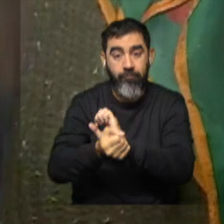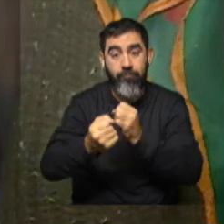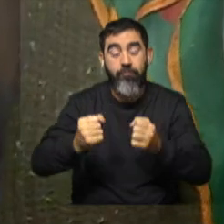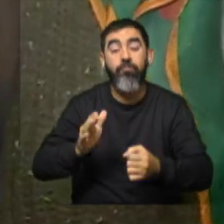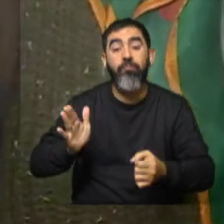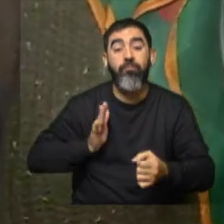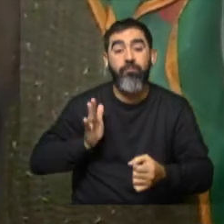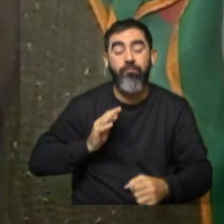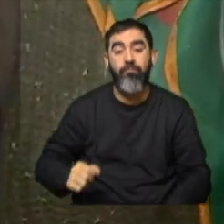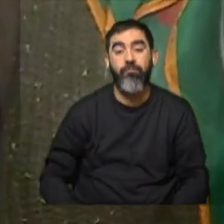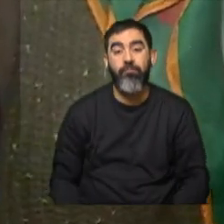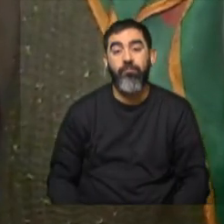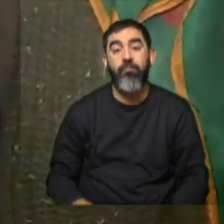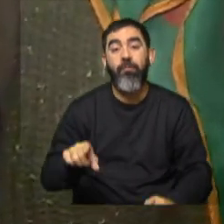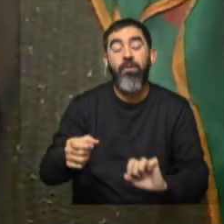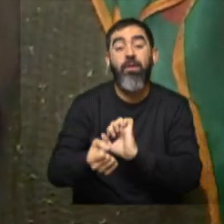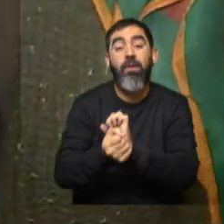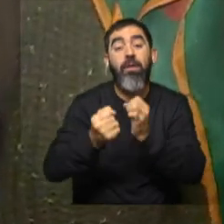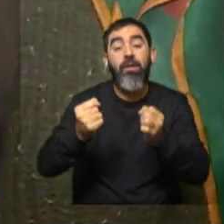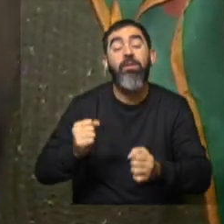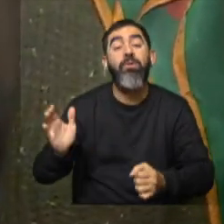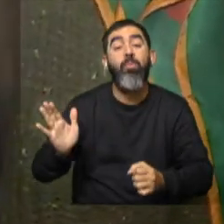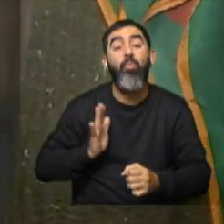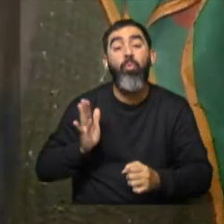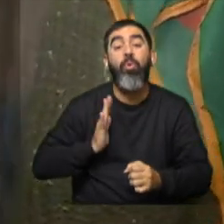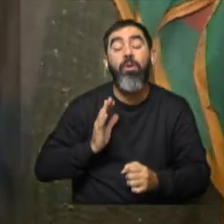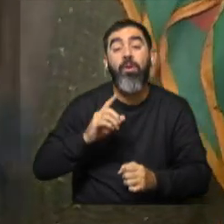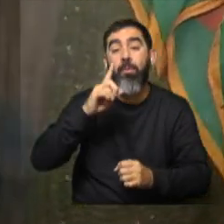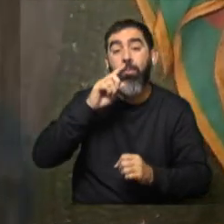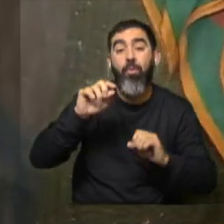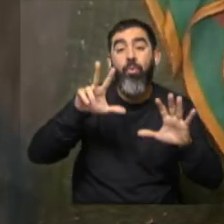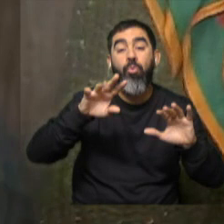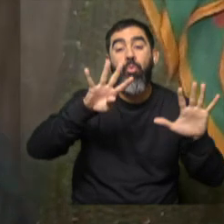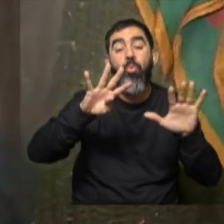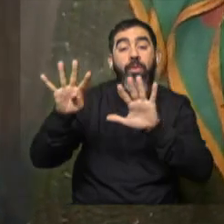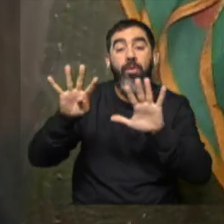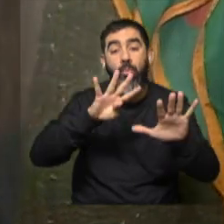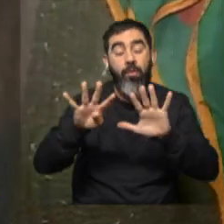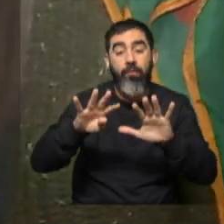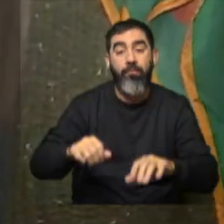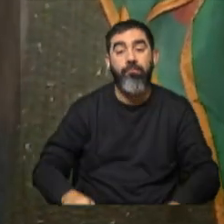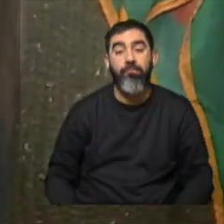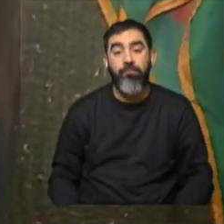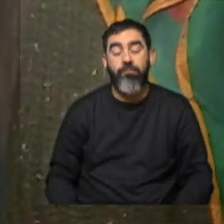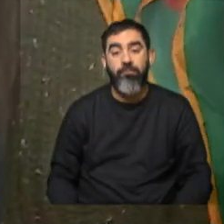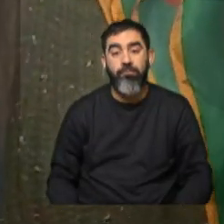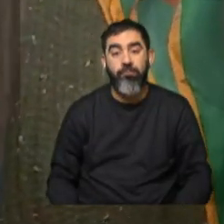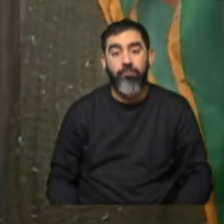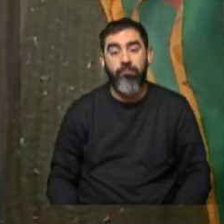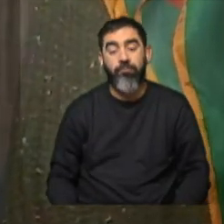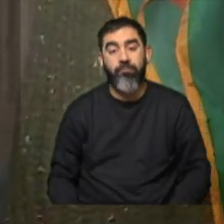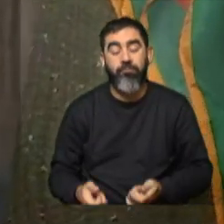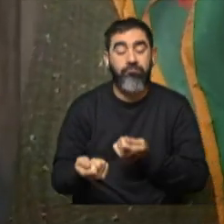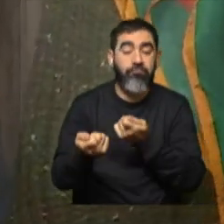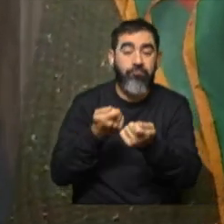mujeres. Esta es una cárcel de mujeres, esta fue cárcel de mujeres desde 1899. Estaba administrada